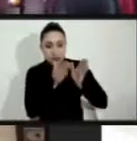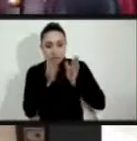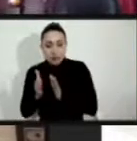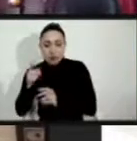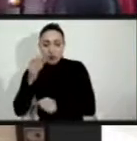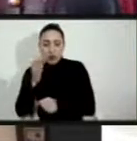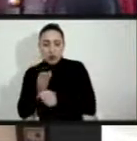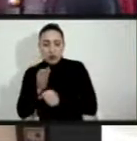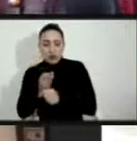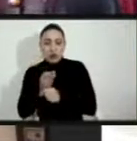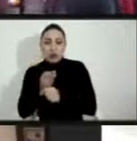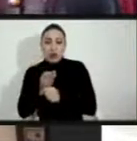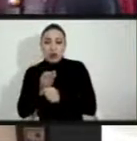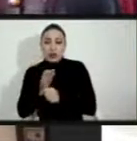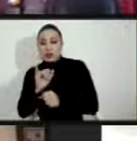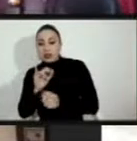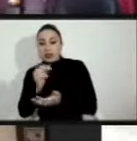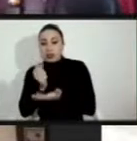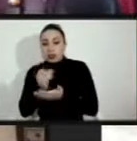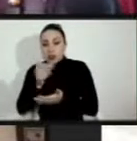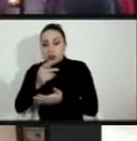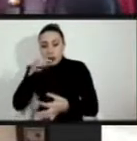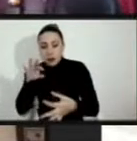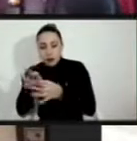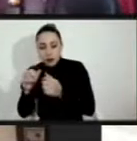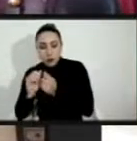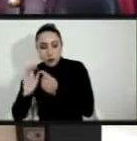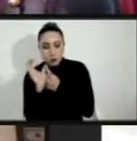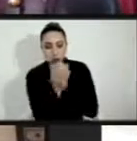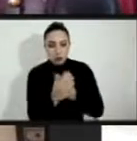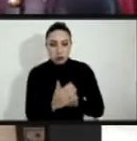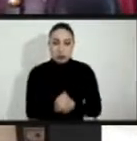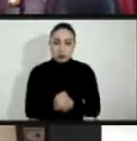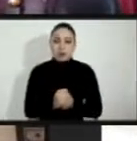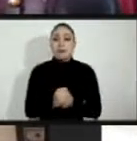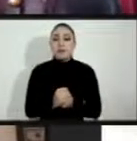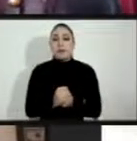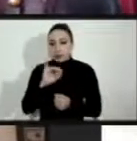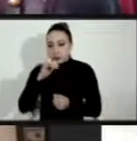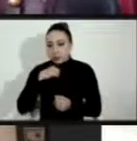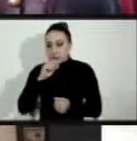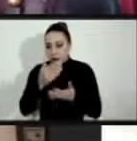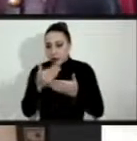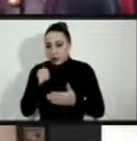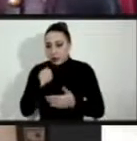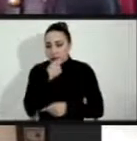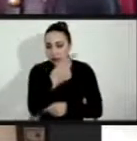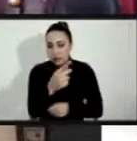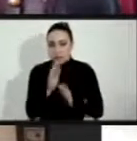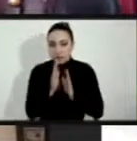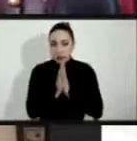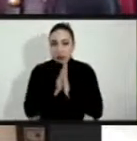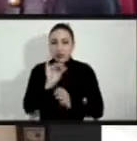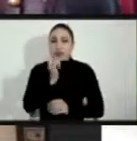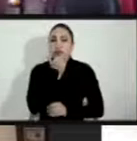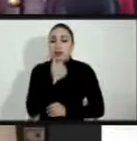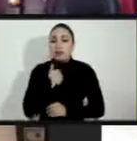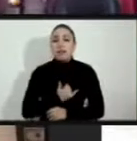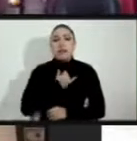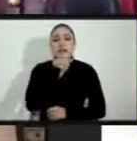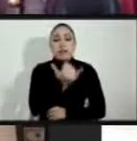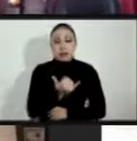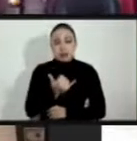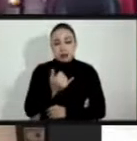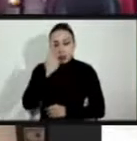de aprobación de la proposición de referencia. Sí, eso fue lo que le solicité. Me equivoqué, diputada presidenta, para que quede en la